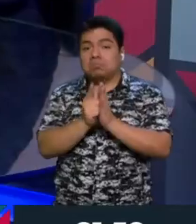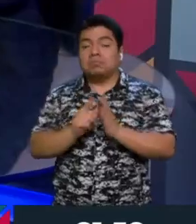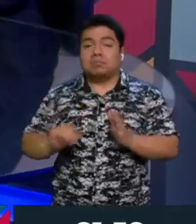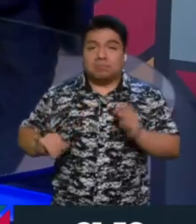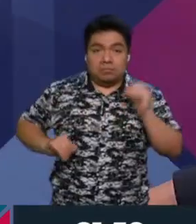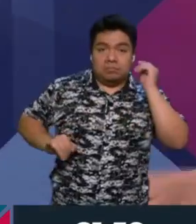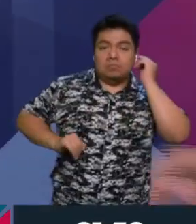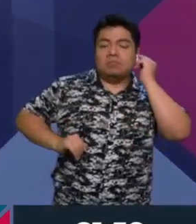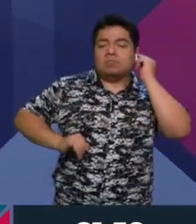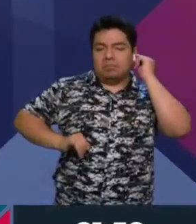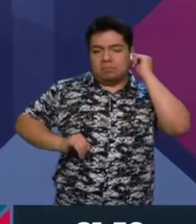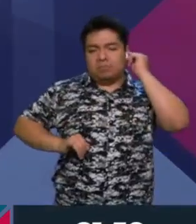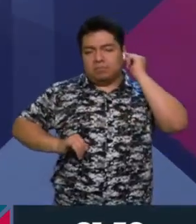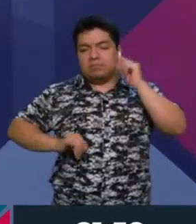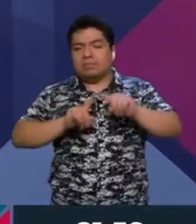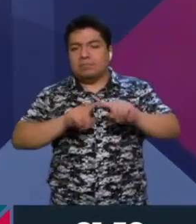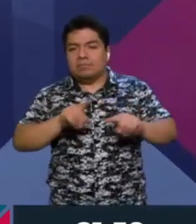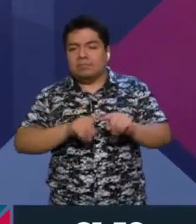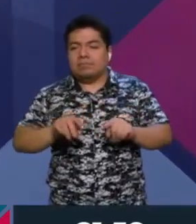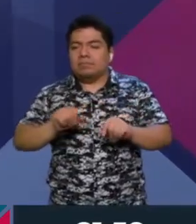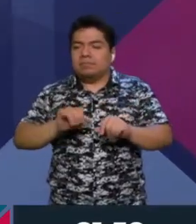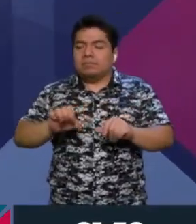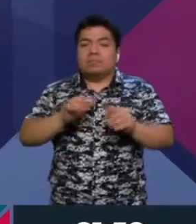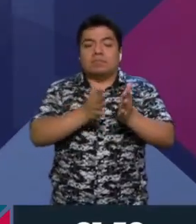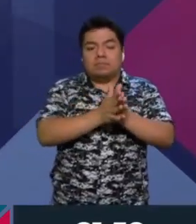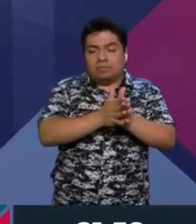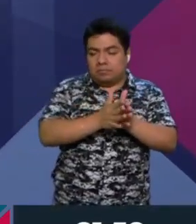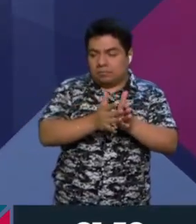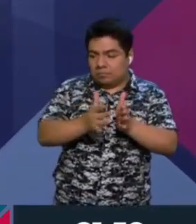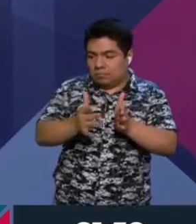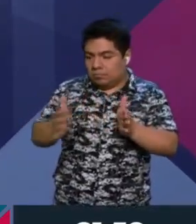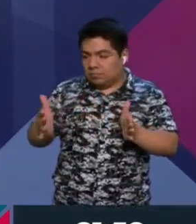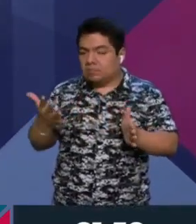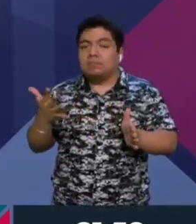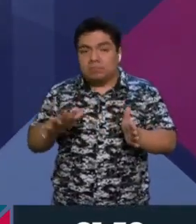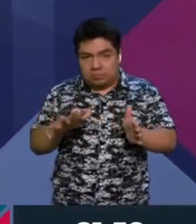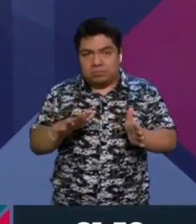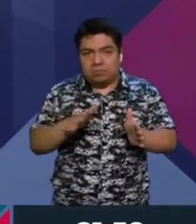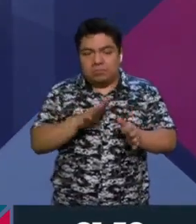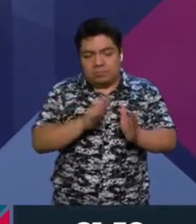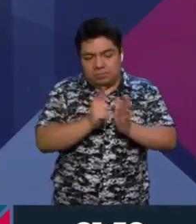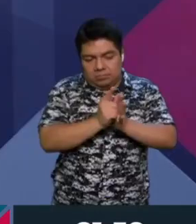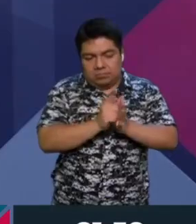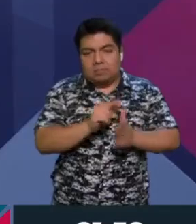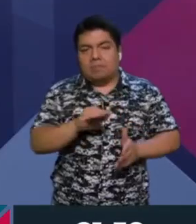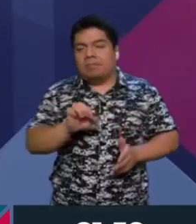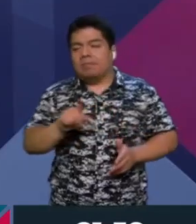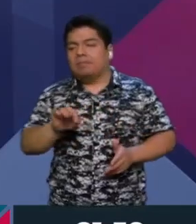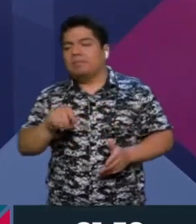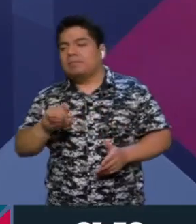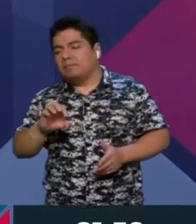serie de 10 libros en donde aparece Martin Beck, que es un comisario, un inspector de